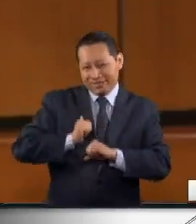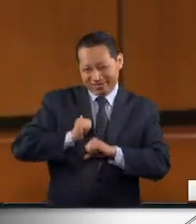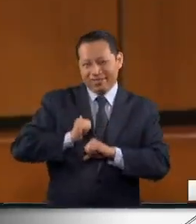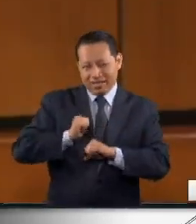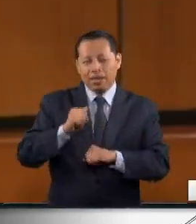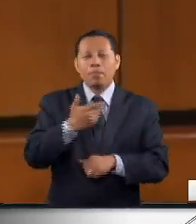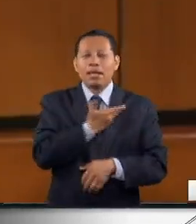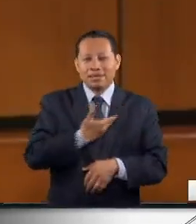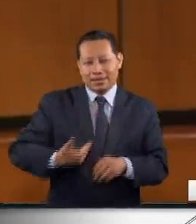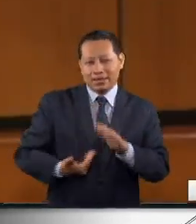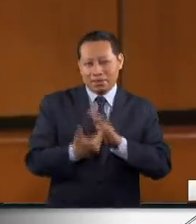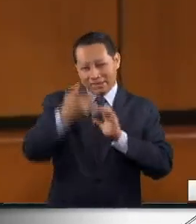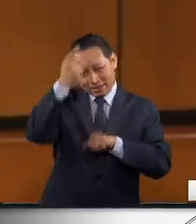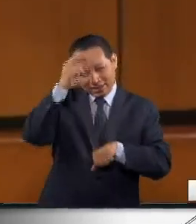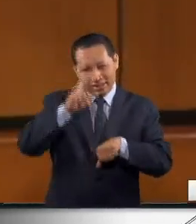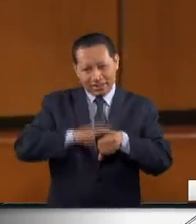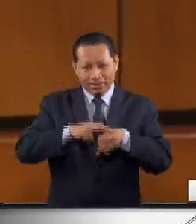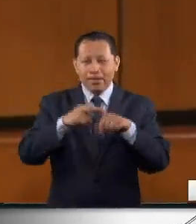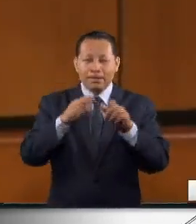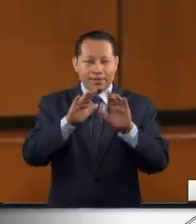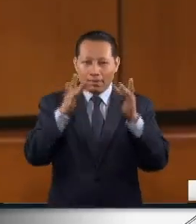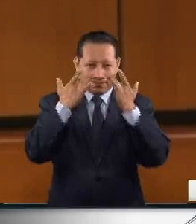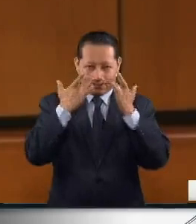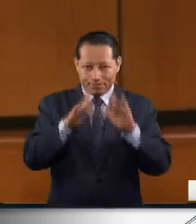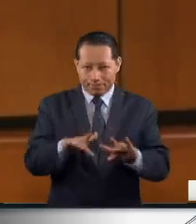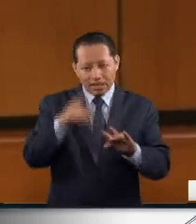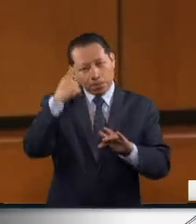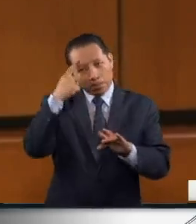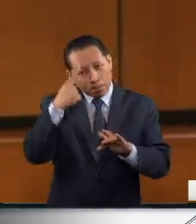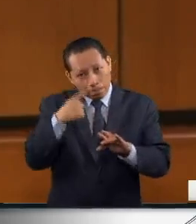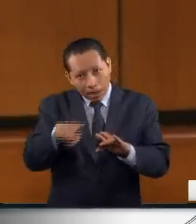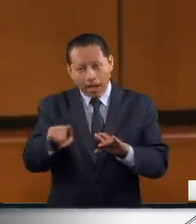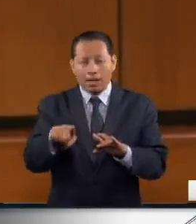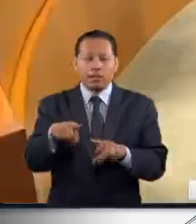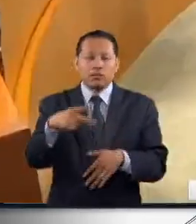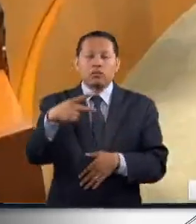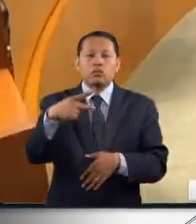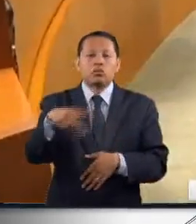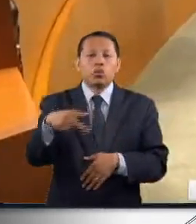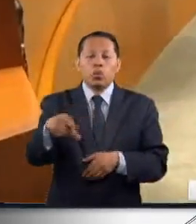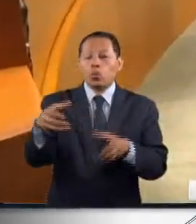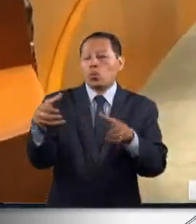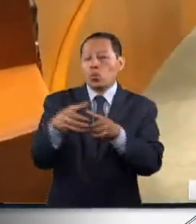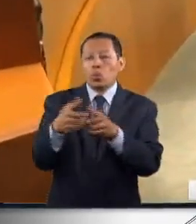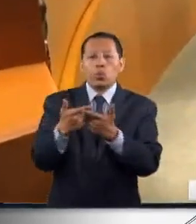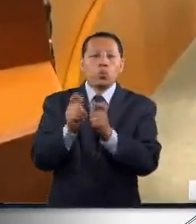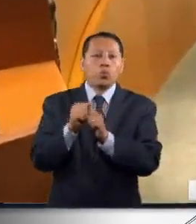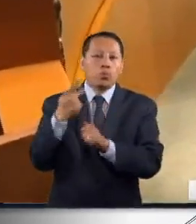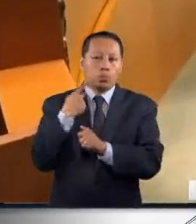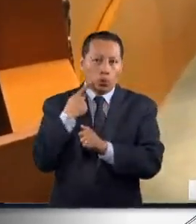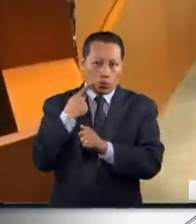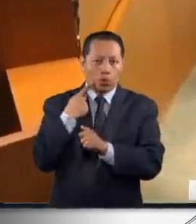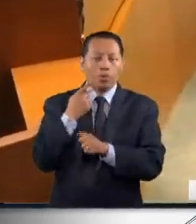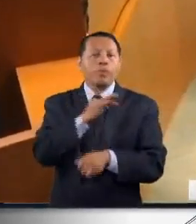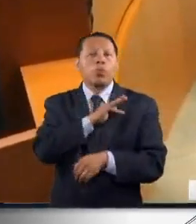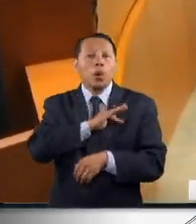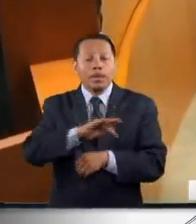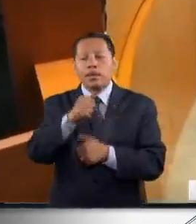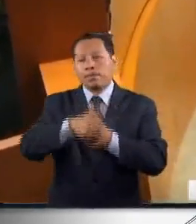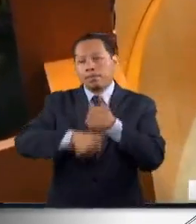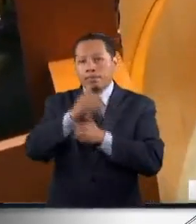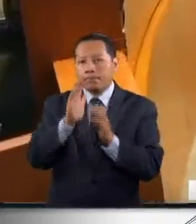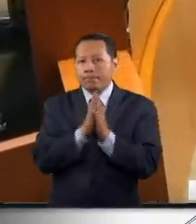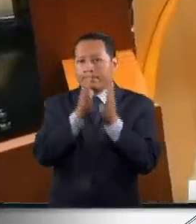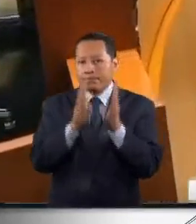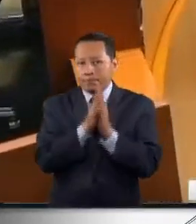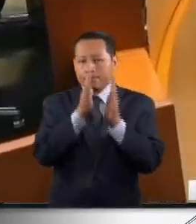mesa directiva a fin de que pueda entonces participar en los procesos internos de la fuerza política a la que pertenece. Fue la